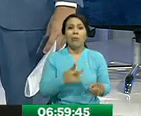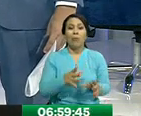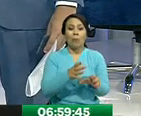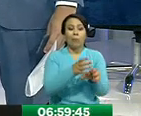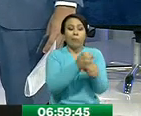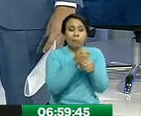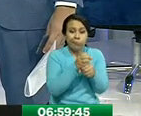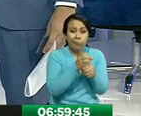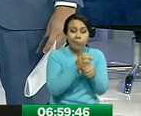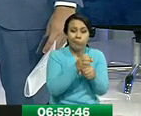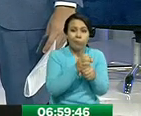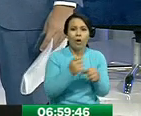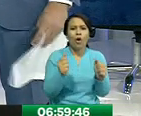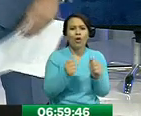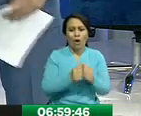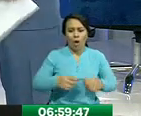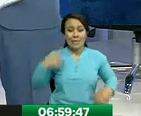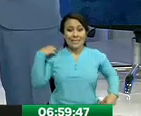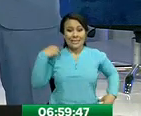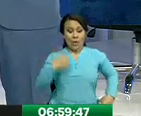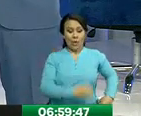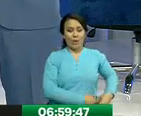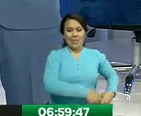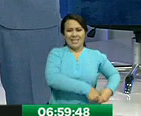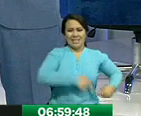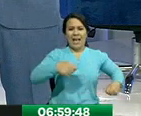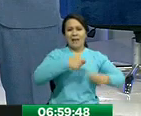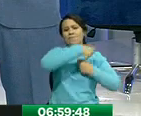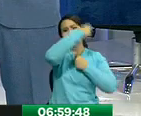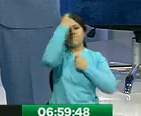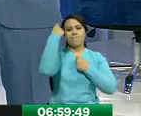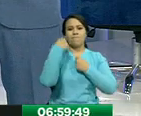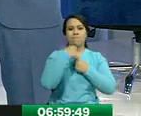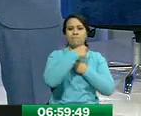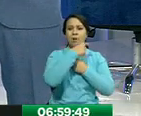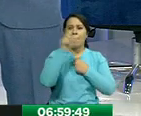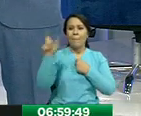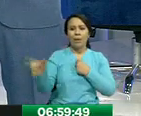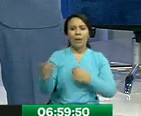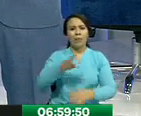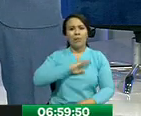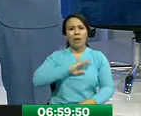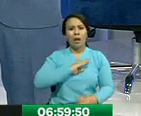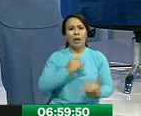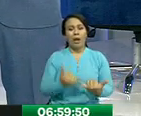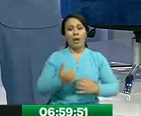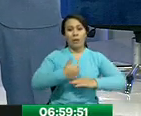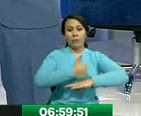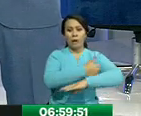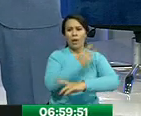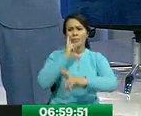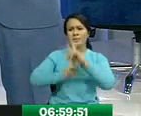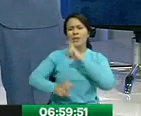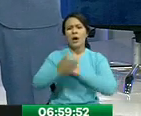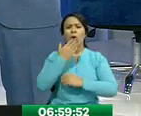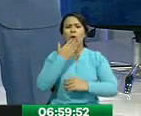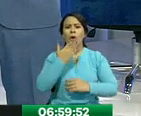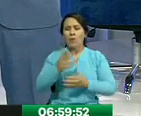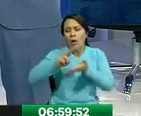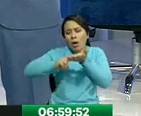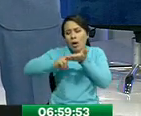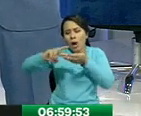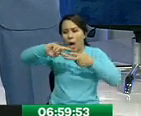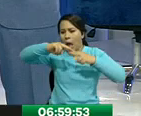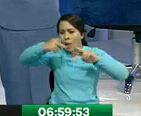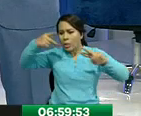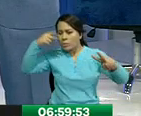estrangulado con uno de los cinturones de seguridad del automotor. Las autoridades investigan el móvil de esta nueva muerte